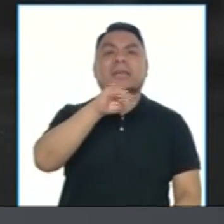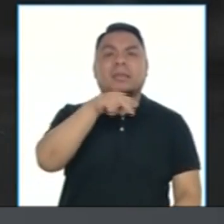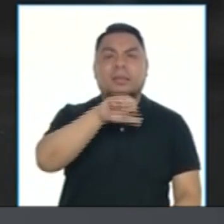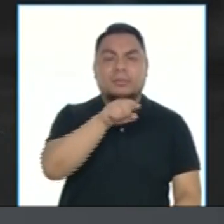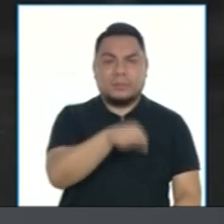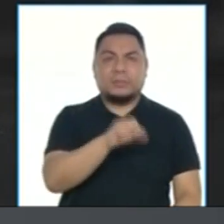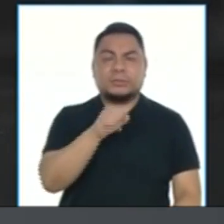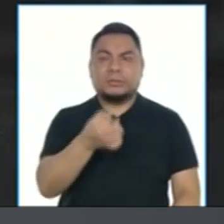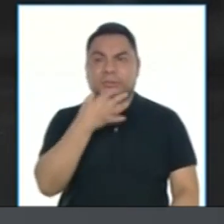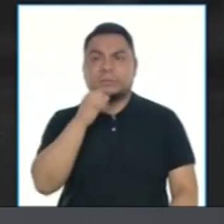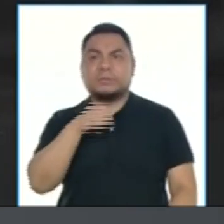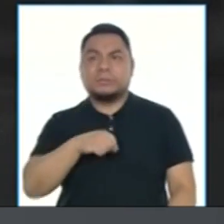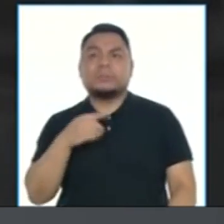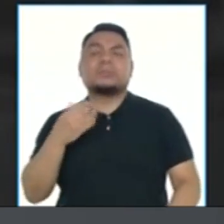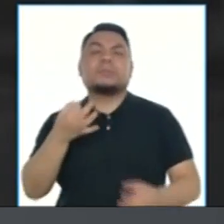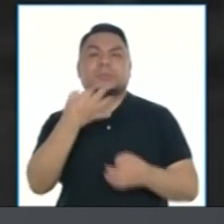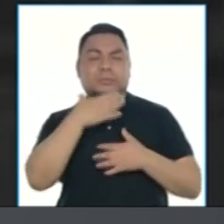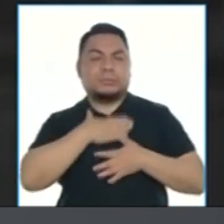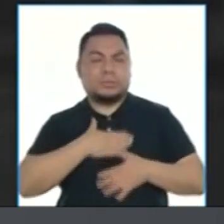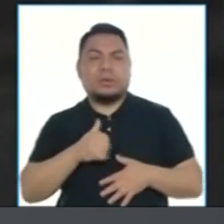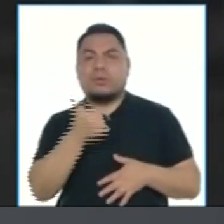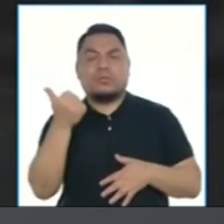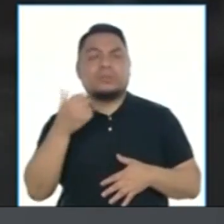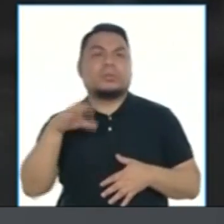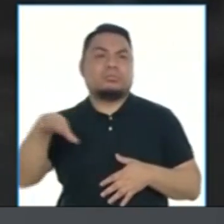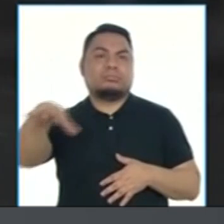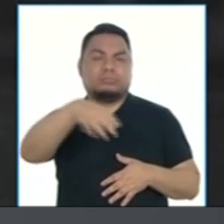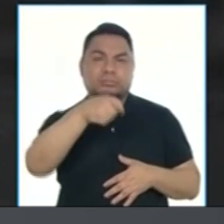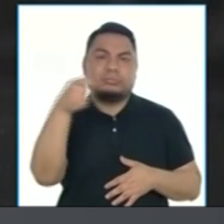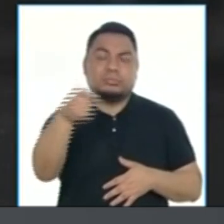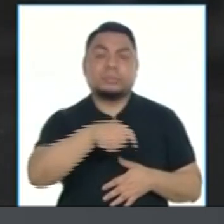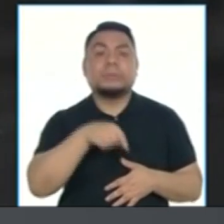se emplea como inmunomodulador para otras entidades.